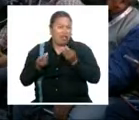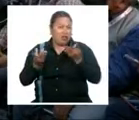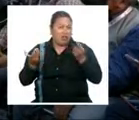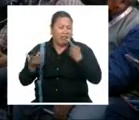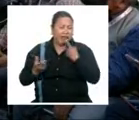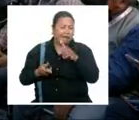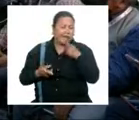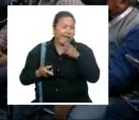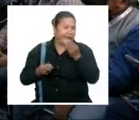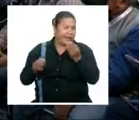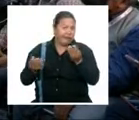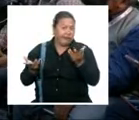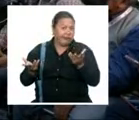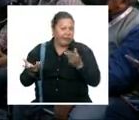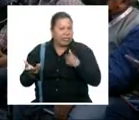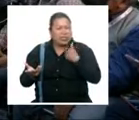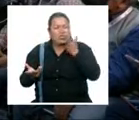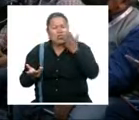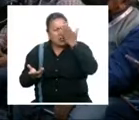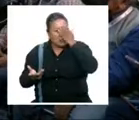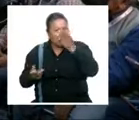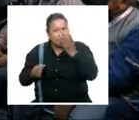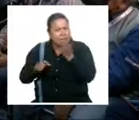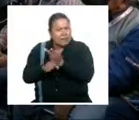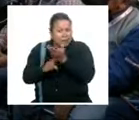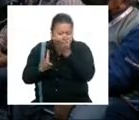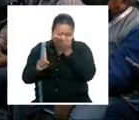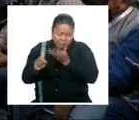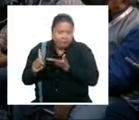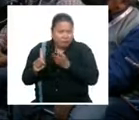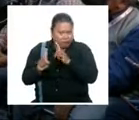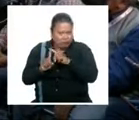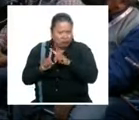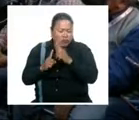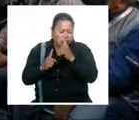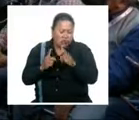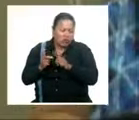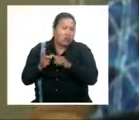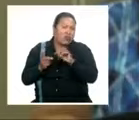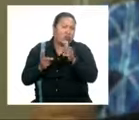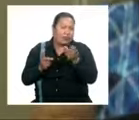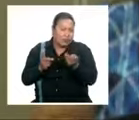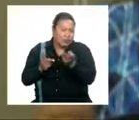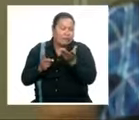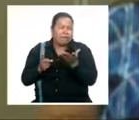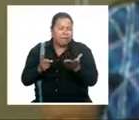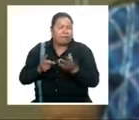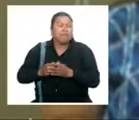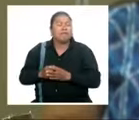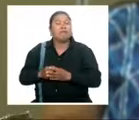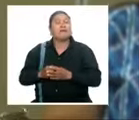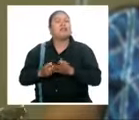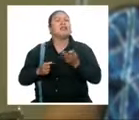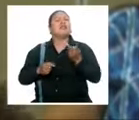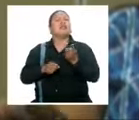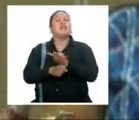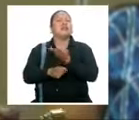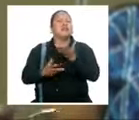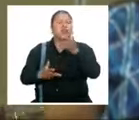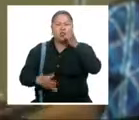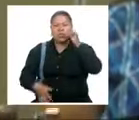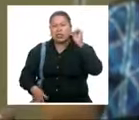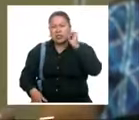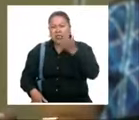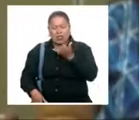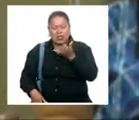su contra. Entonces quisiera saber qué va a pasar con este funcionario y por otro lado también si nos puede comentar qué ocurrió el día de ayer